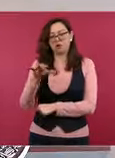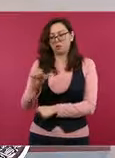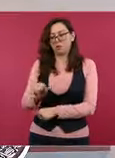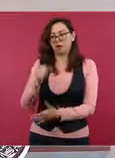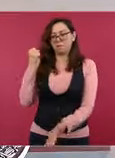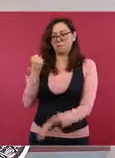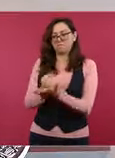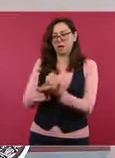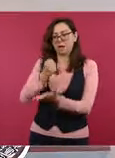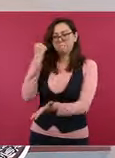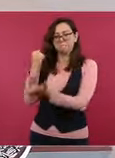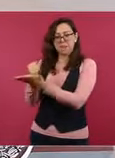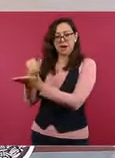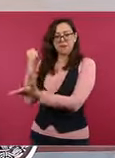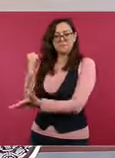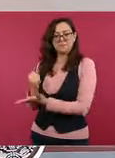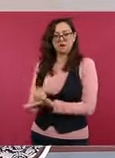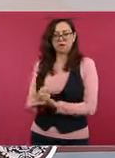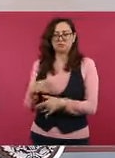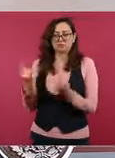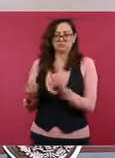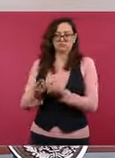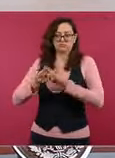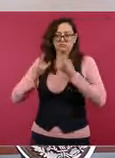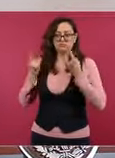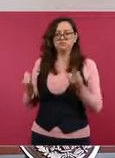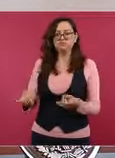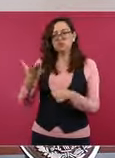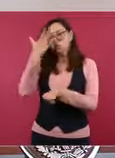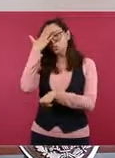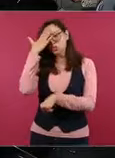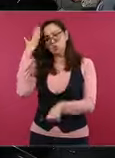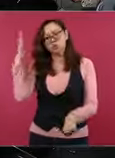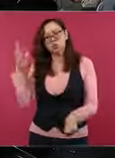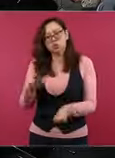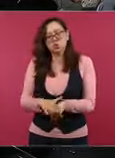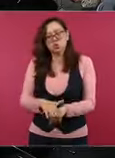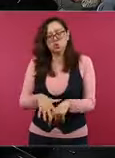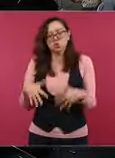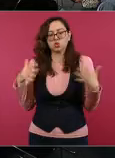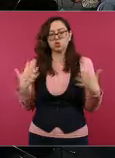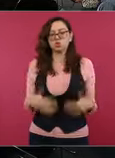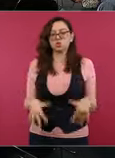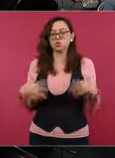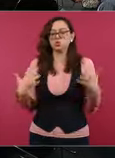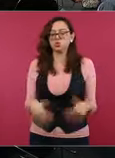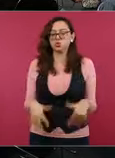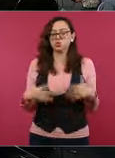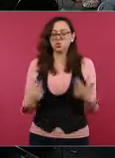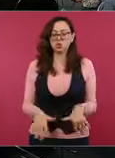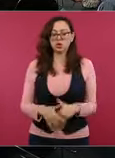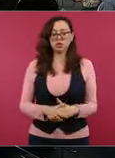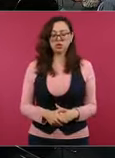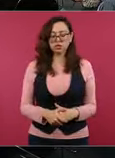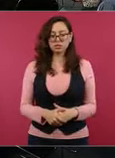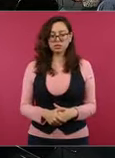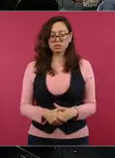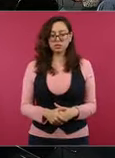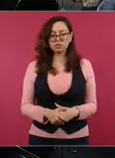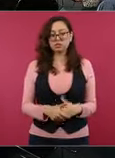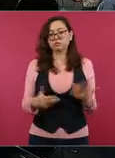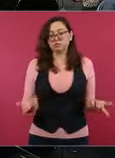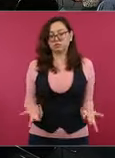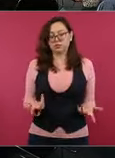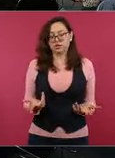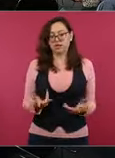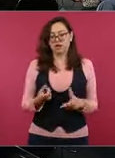es algo histórico. Bueno, es lo que consideramos nosotros la